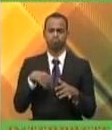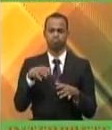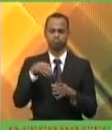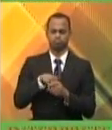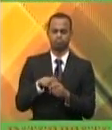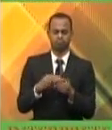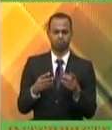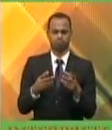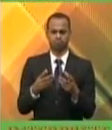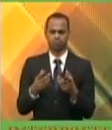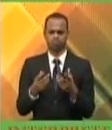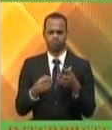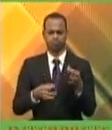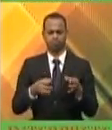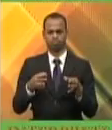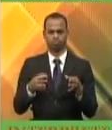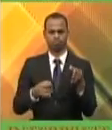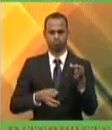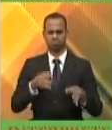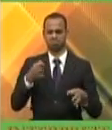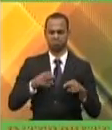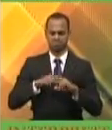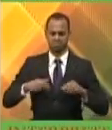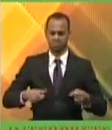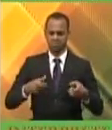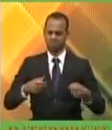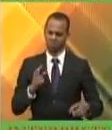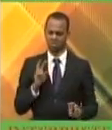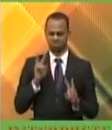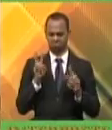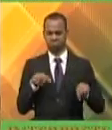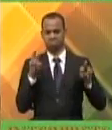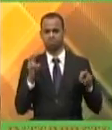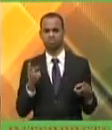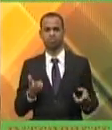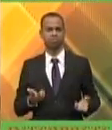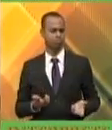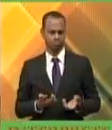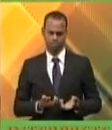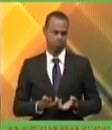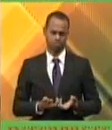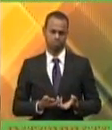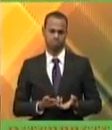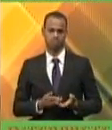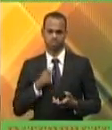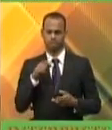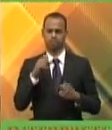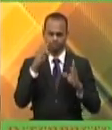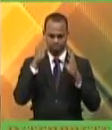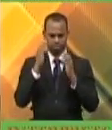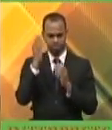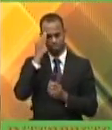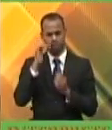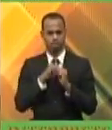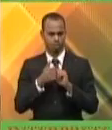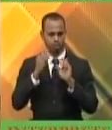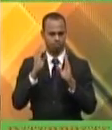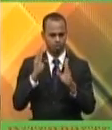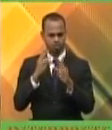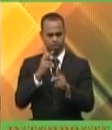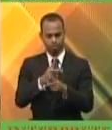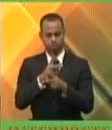una silla de rueda quiere darle un trato que no es el trato adecuado ya que entienda que es el trato digno que sí